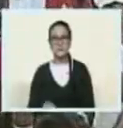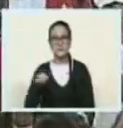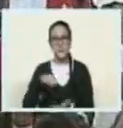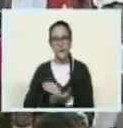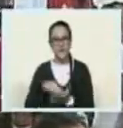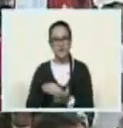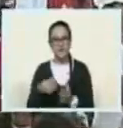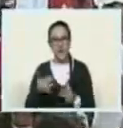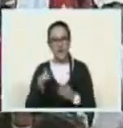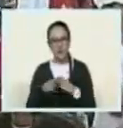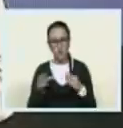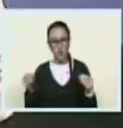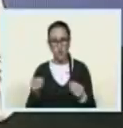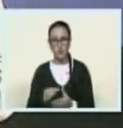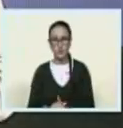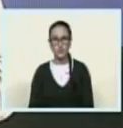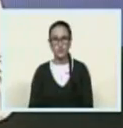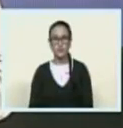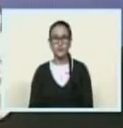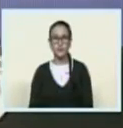Miranda lo tiene todo.